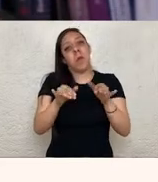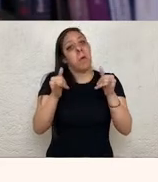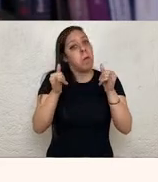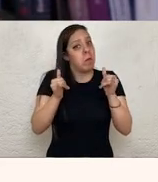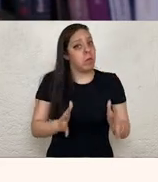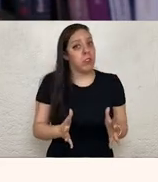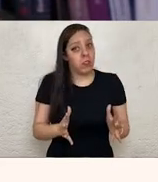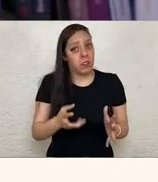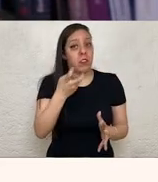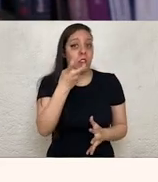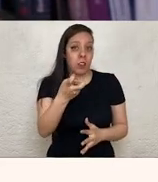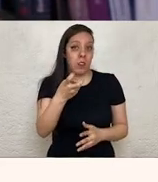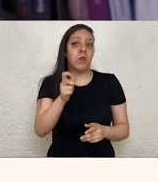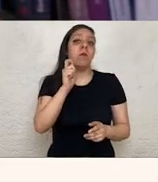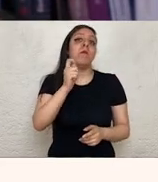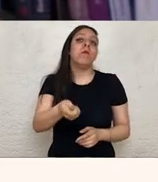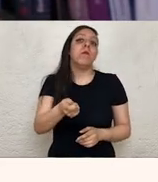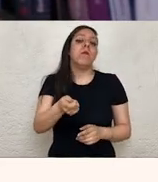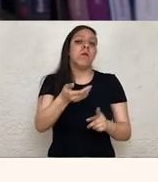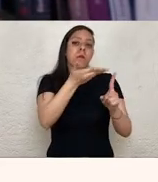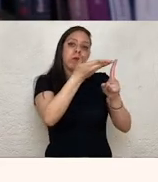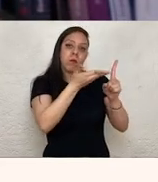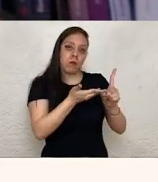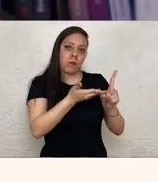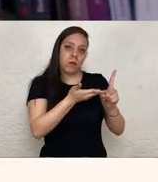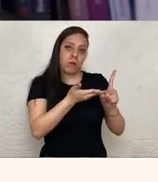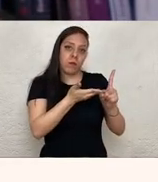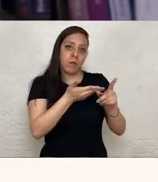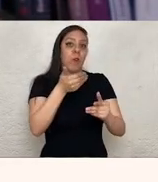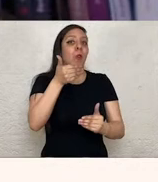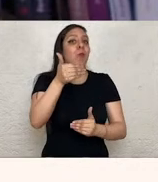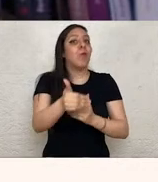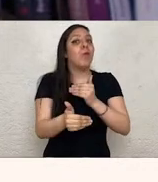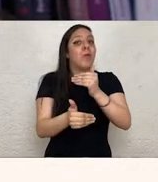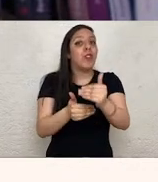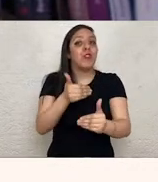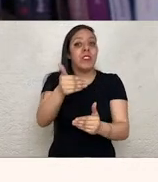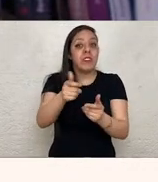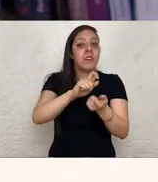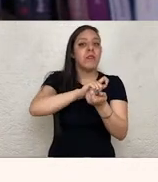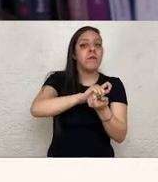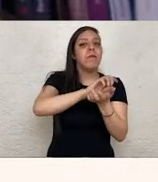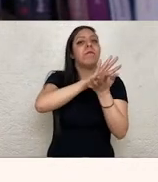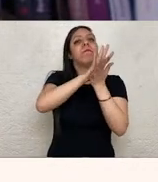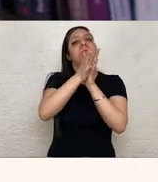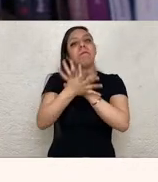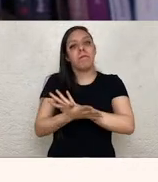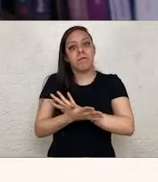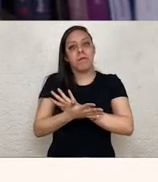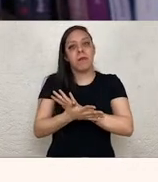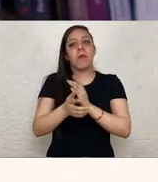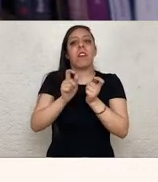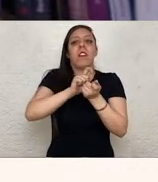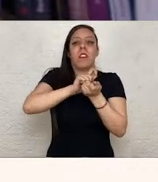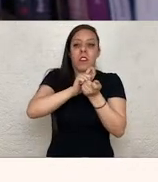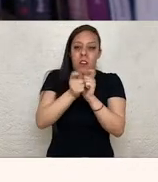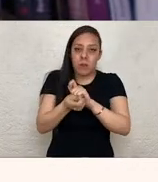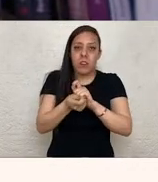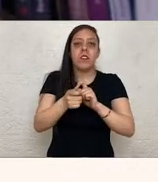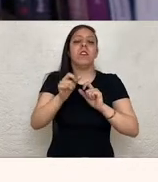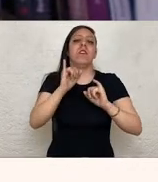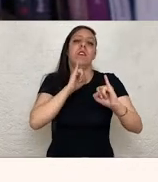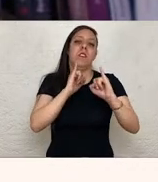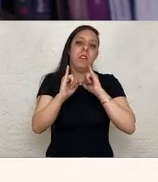esa violencia habla del proceso de traducción, ¿no? Creo que la figura que Echeverría nos